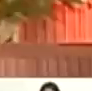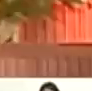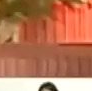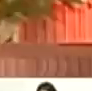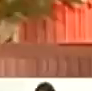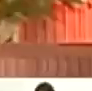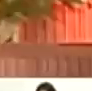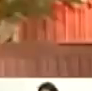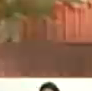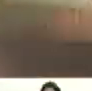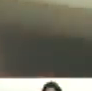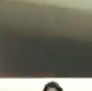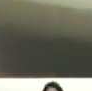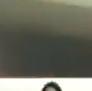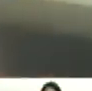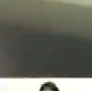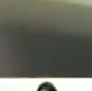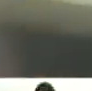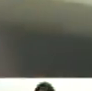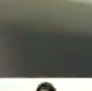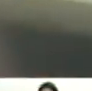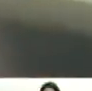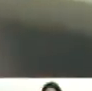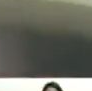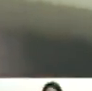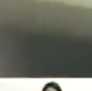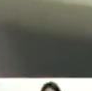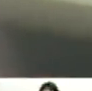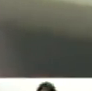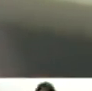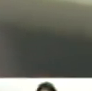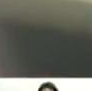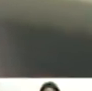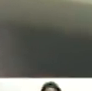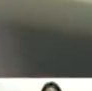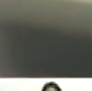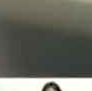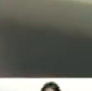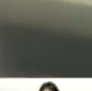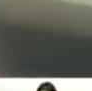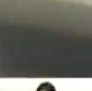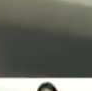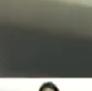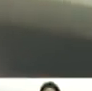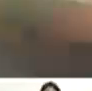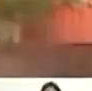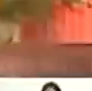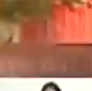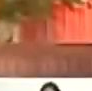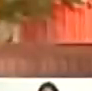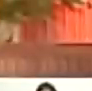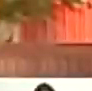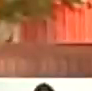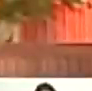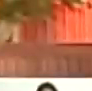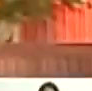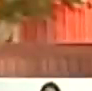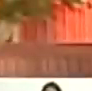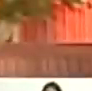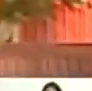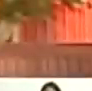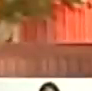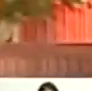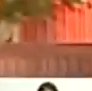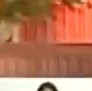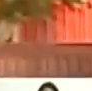1992, 93, 94, 95, 96, 97, 98, 99, aquellos